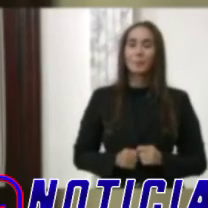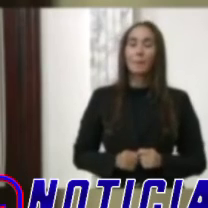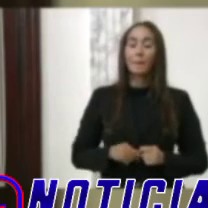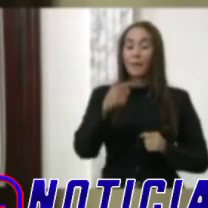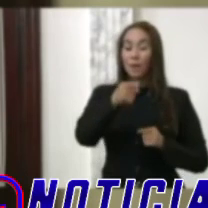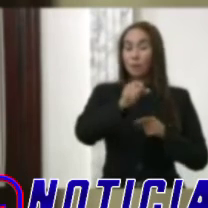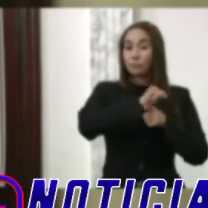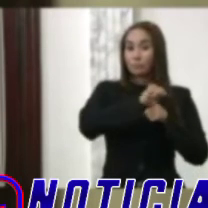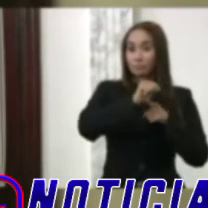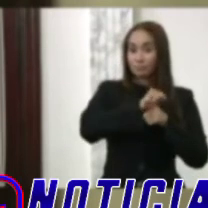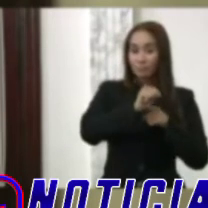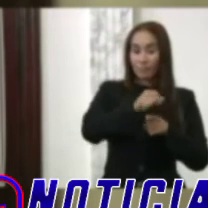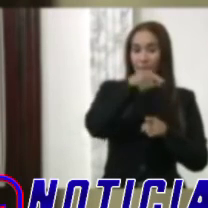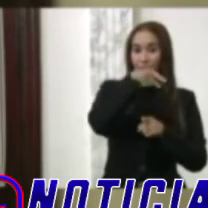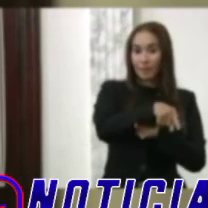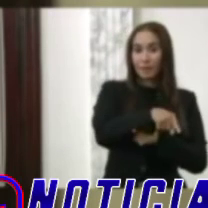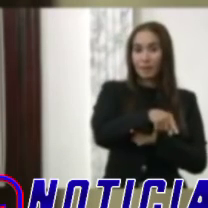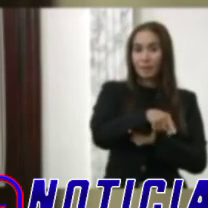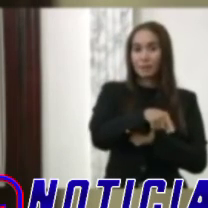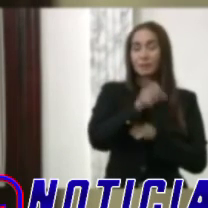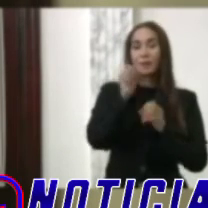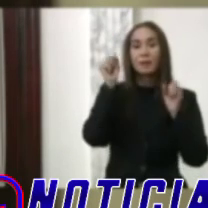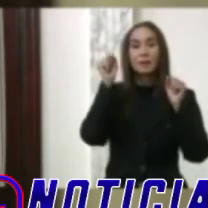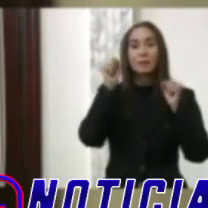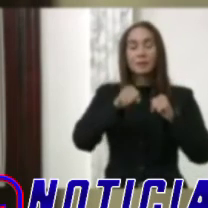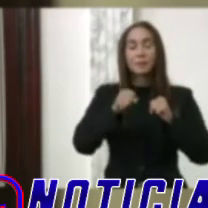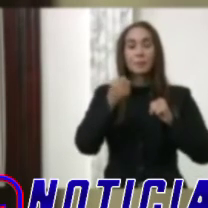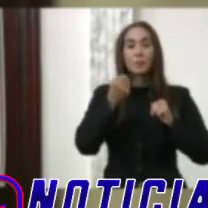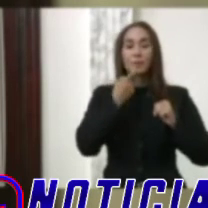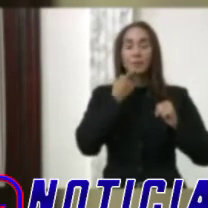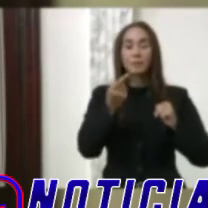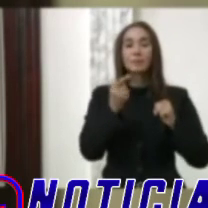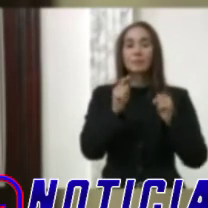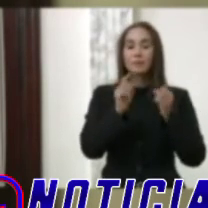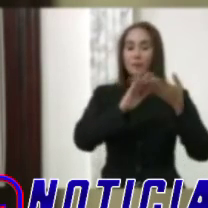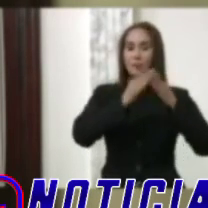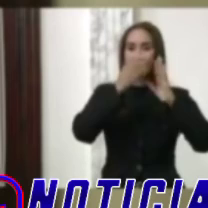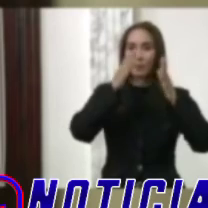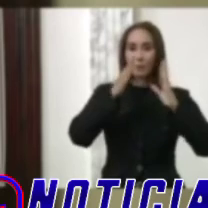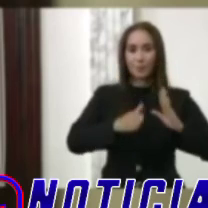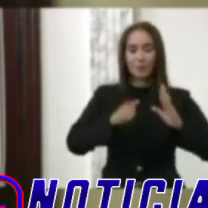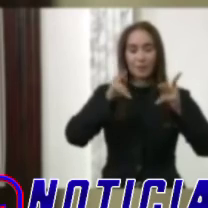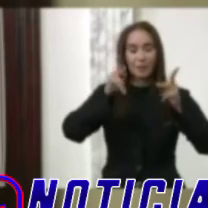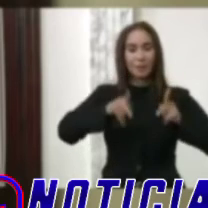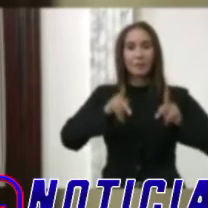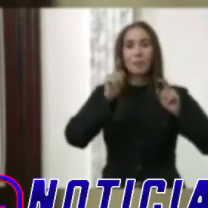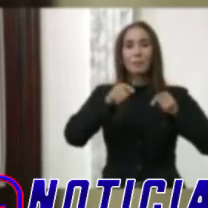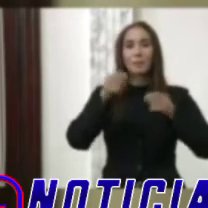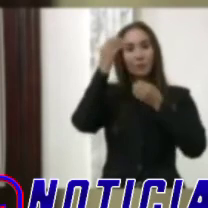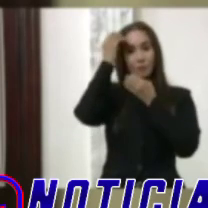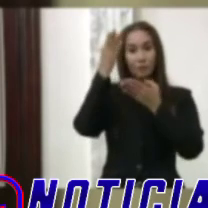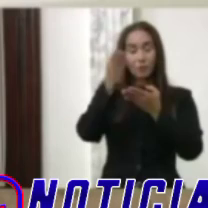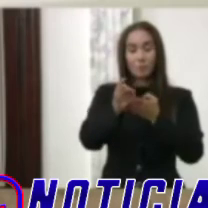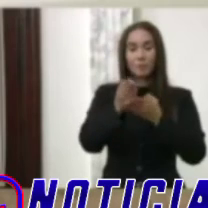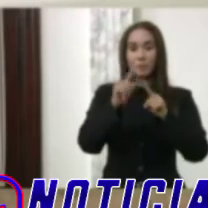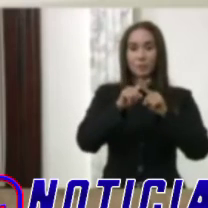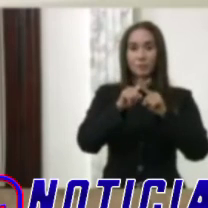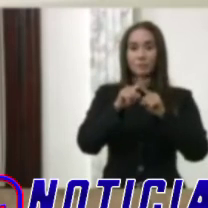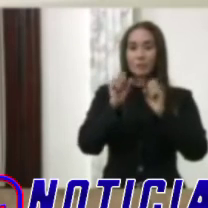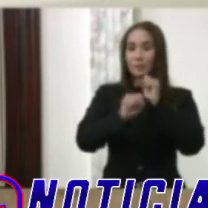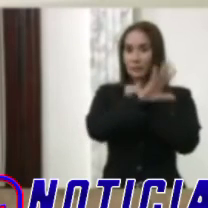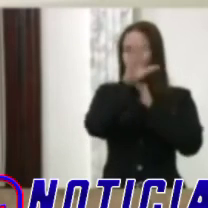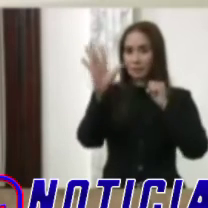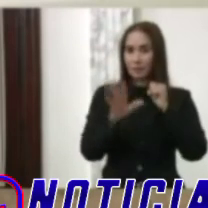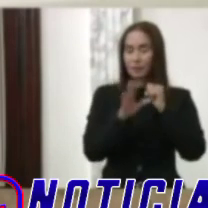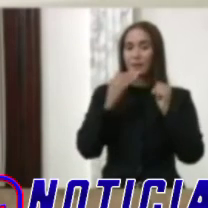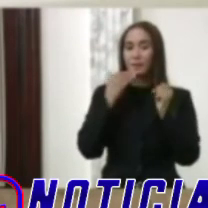de estos principios será posible garantizar a los ciudadanos su derecho a recibir información imparcial y oportuna.